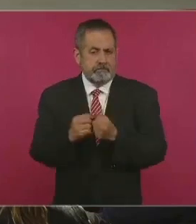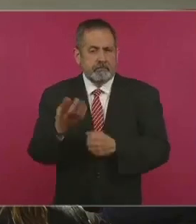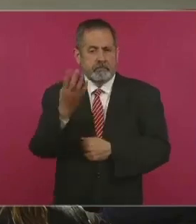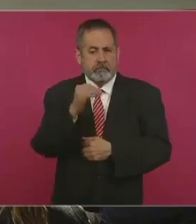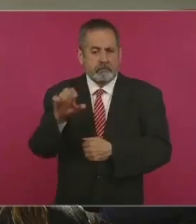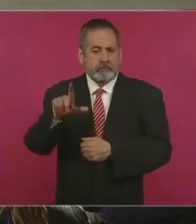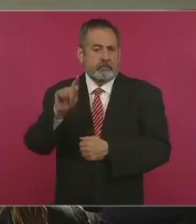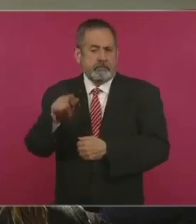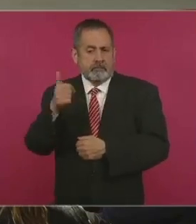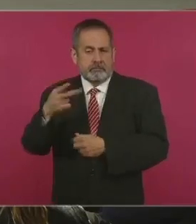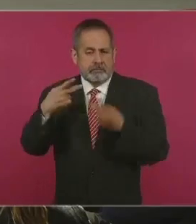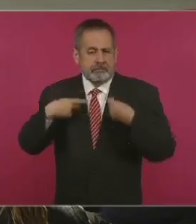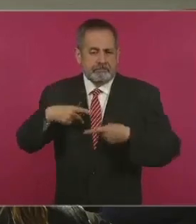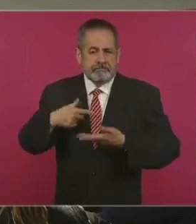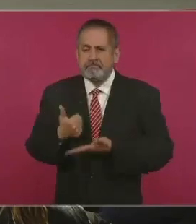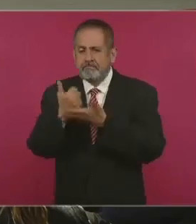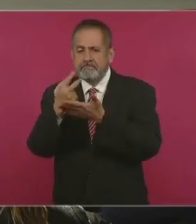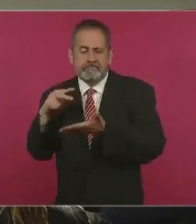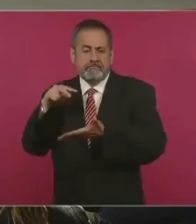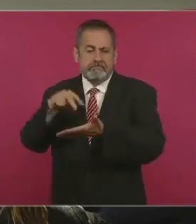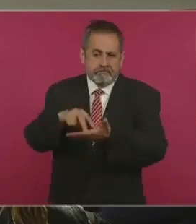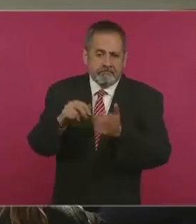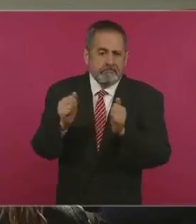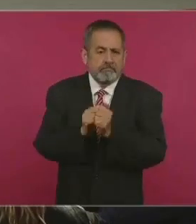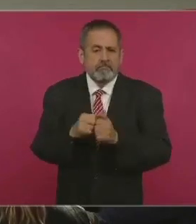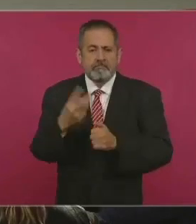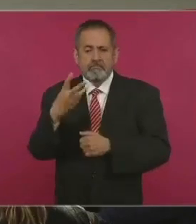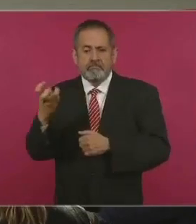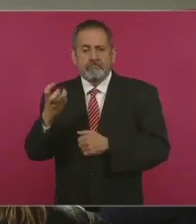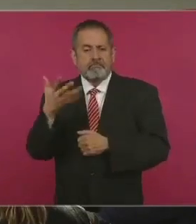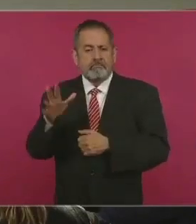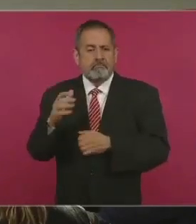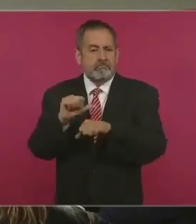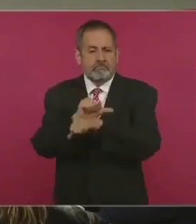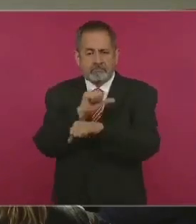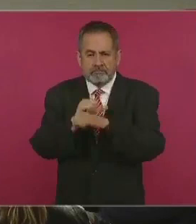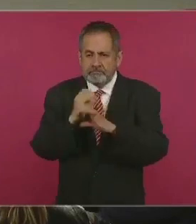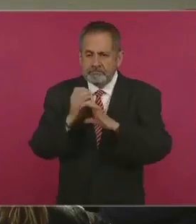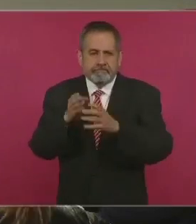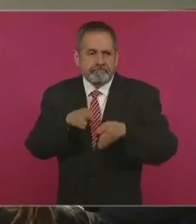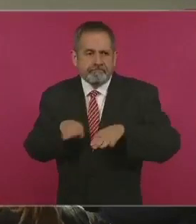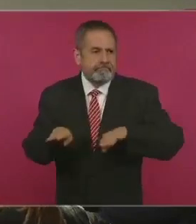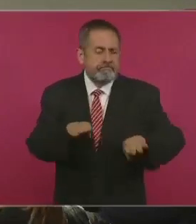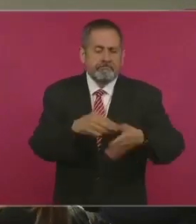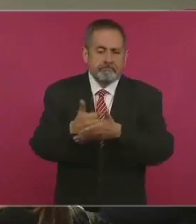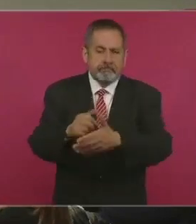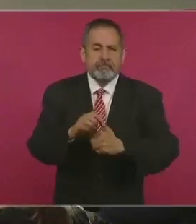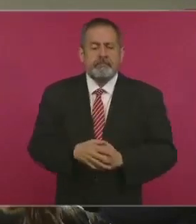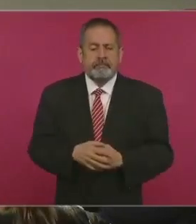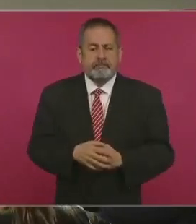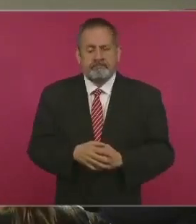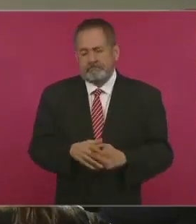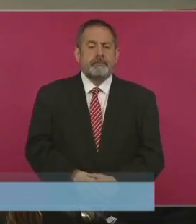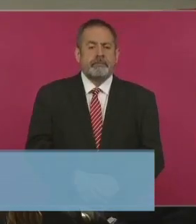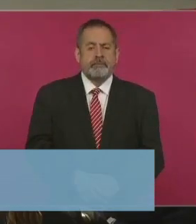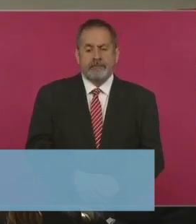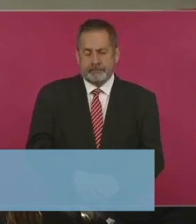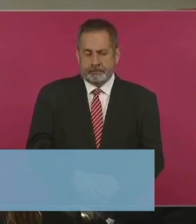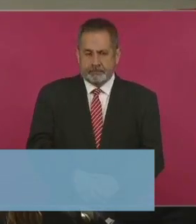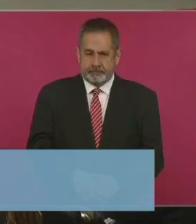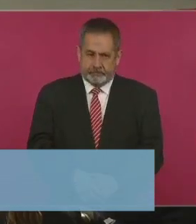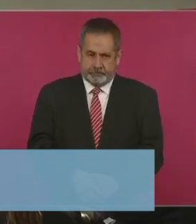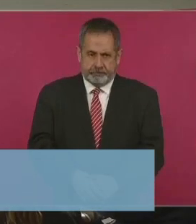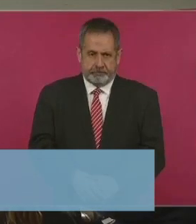ocasionó inundaciones en más de 3,000 casas en Tecpan de Galeana y afectaciones en Coyuca, Benito Juárez y Atoyac de Álvarez.